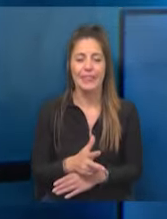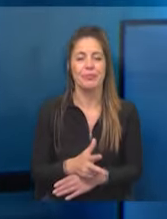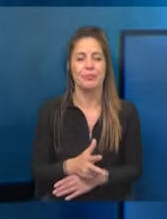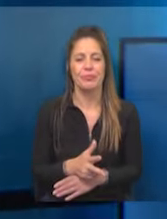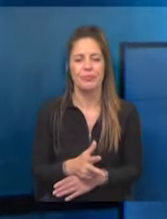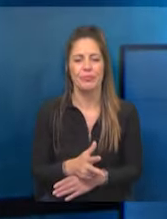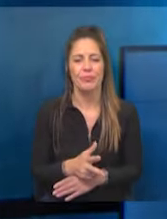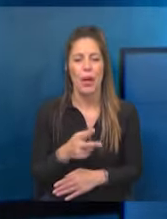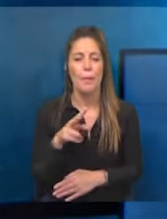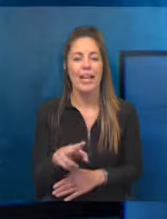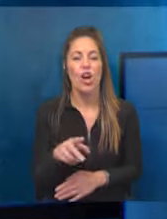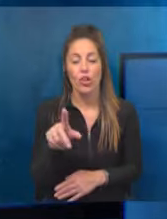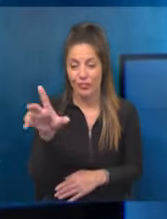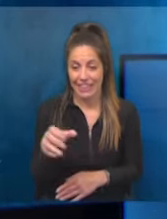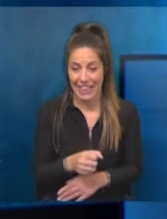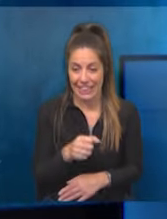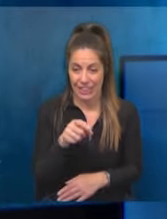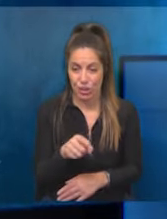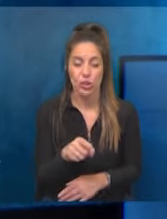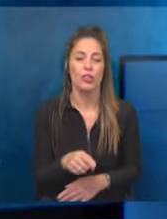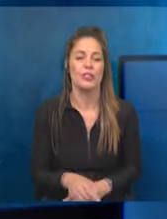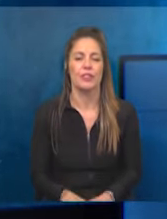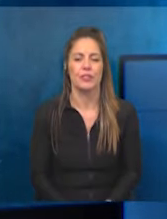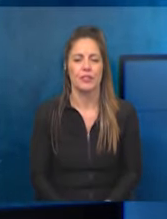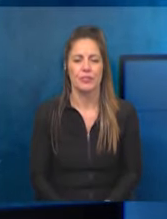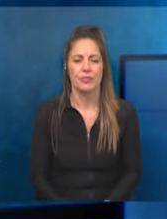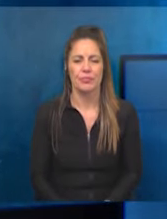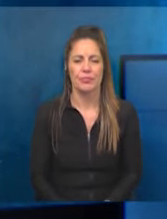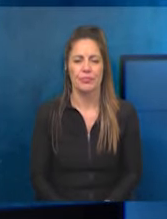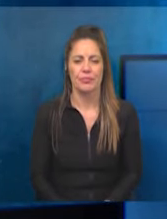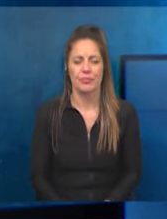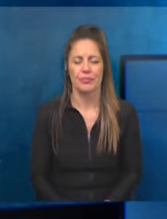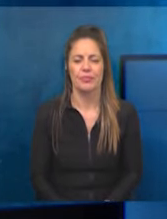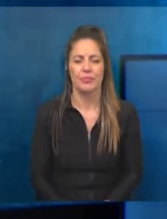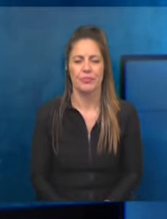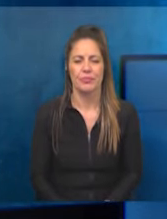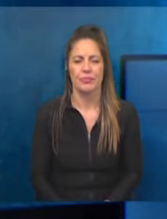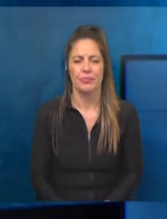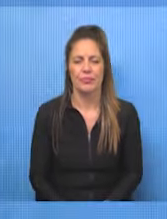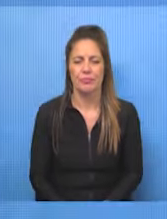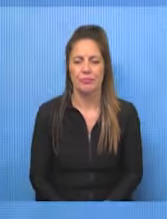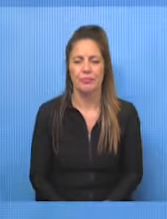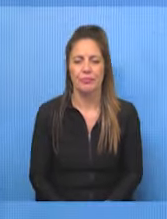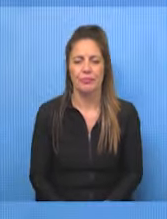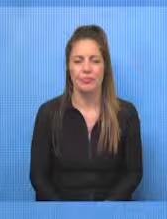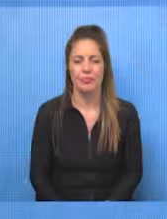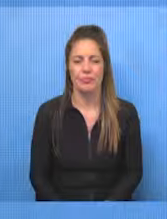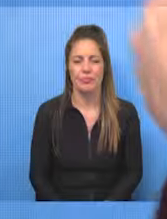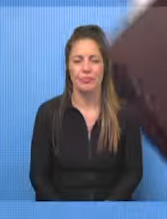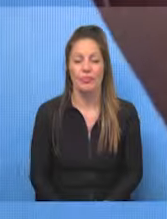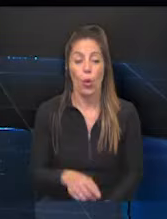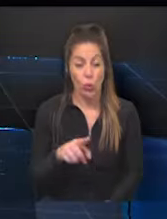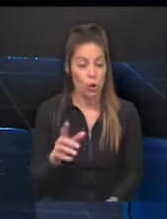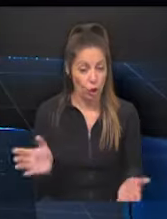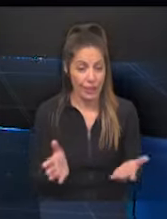de pos viene con esto no este Pos vista de Mario Pos Pos vista con Mario poso todo lo que usted